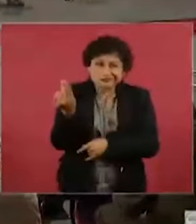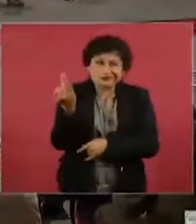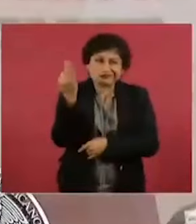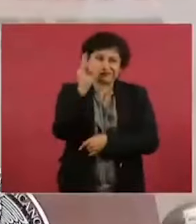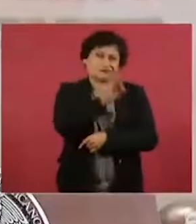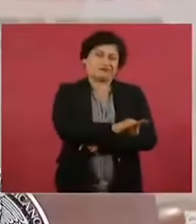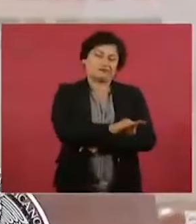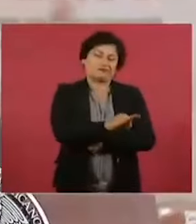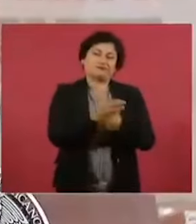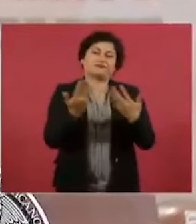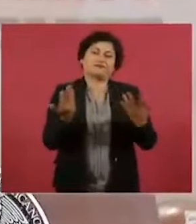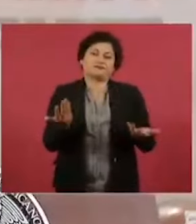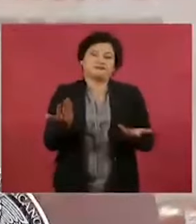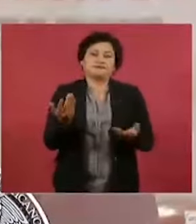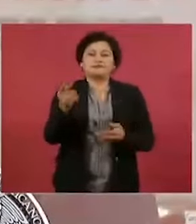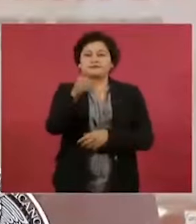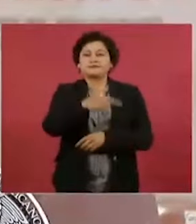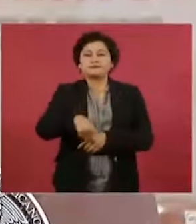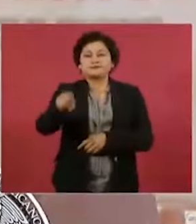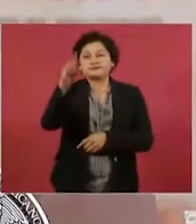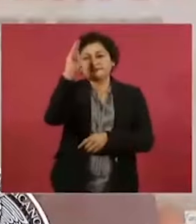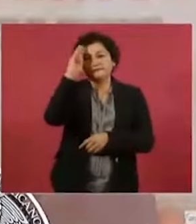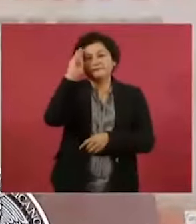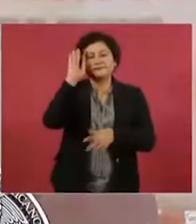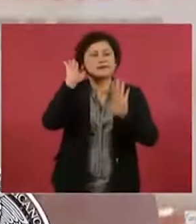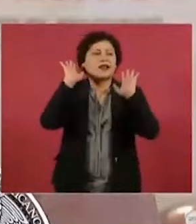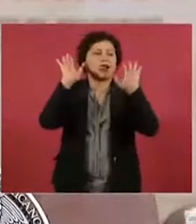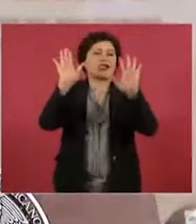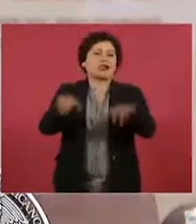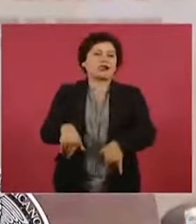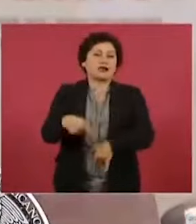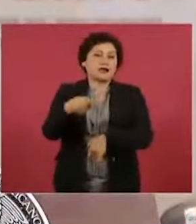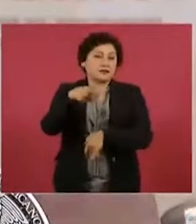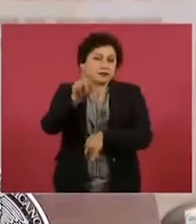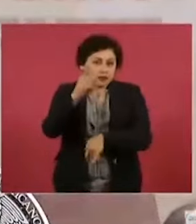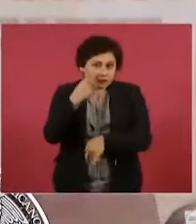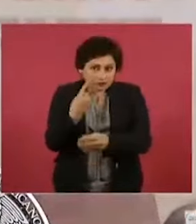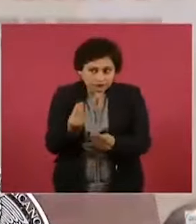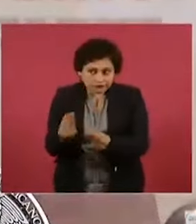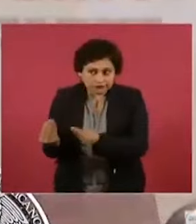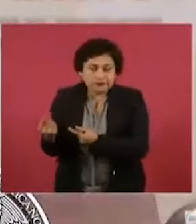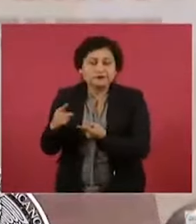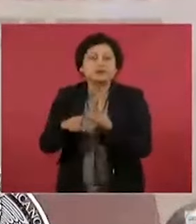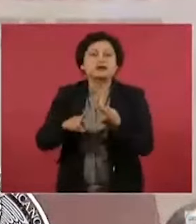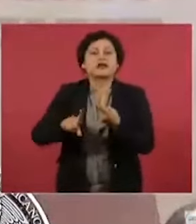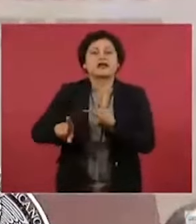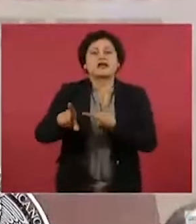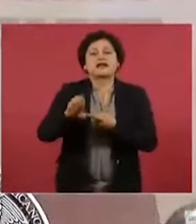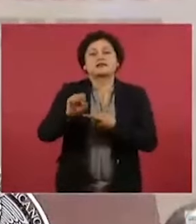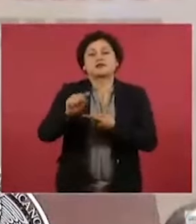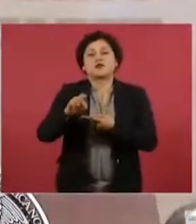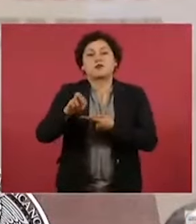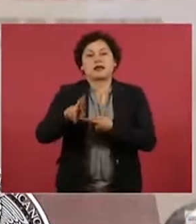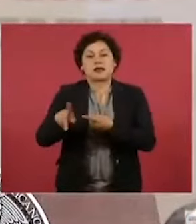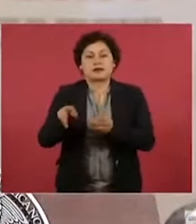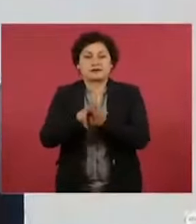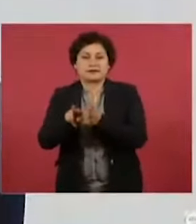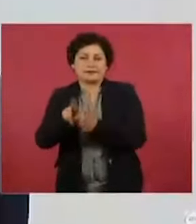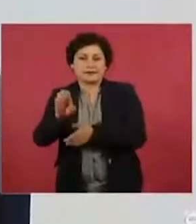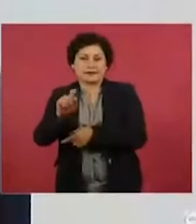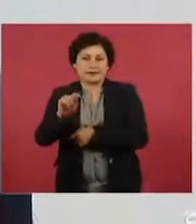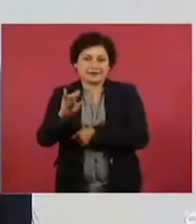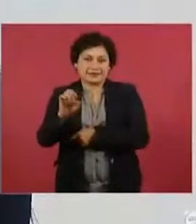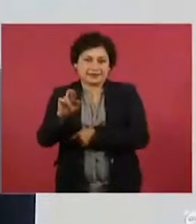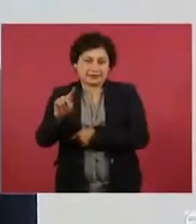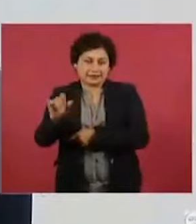ministros de la Suprema Corte que puede llegar arriba de los 500 mil pesos mensuales. decir, cada ministro recibe